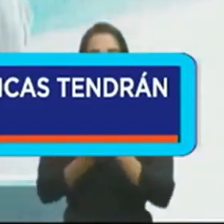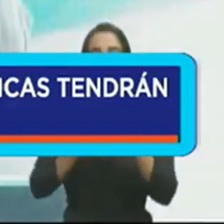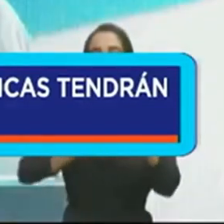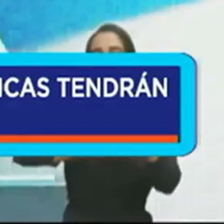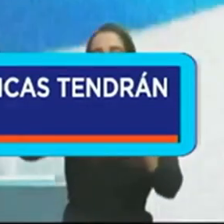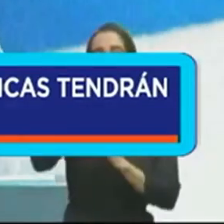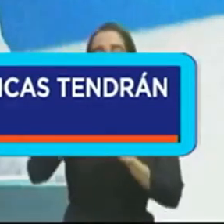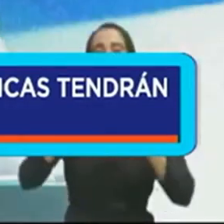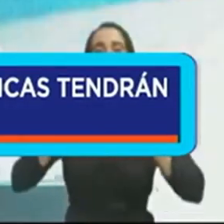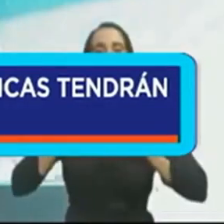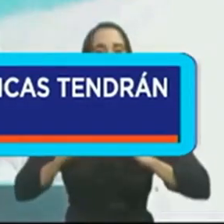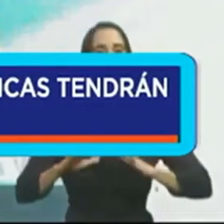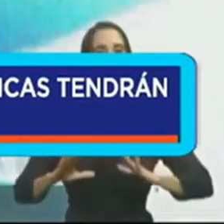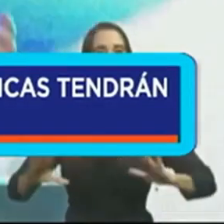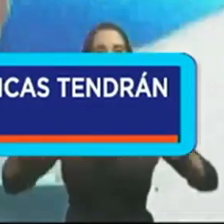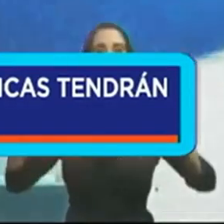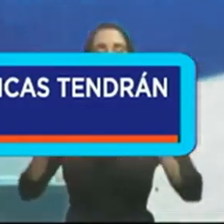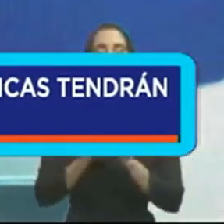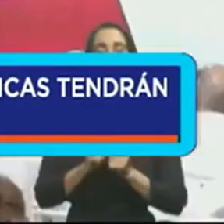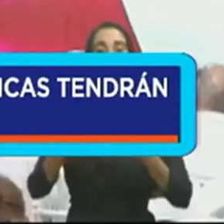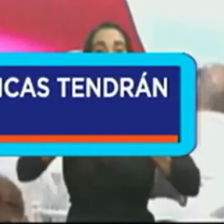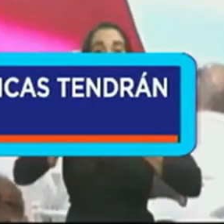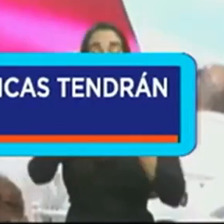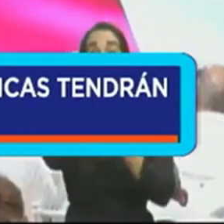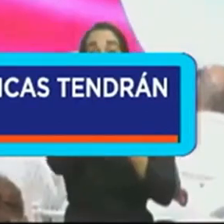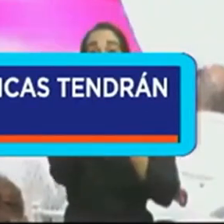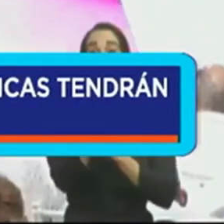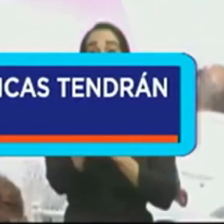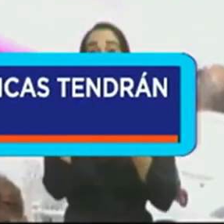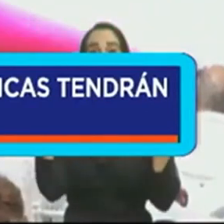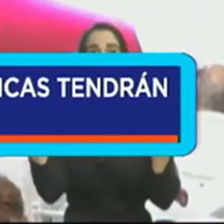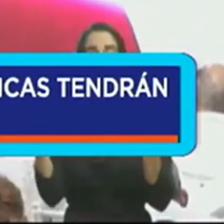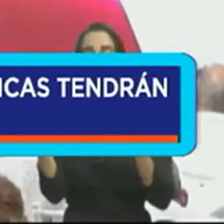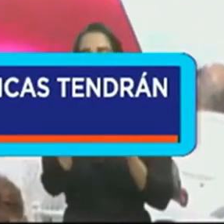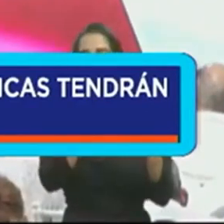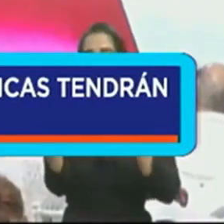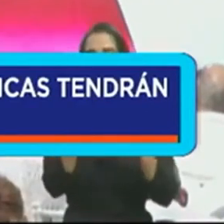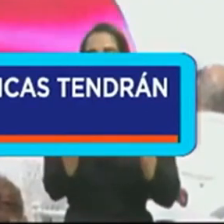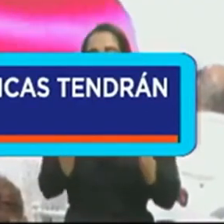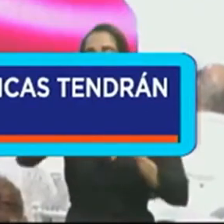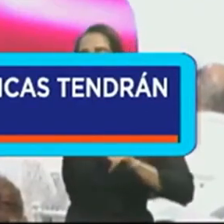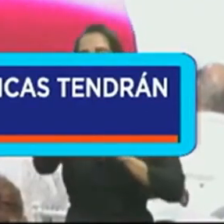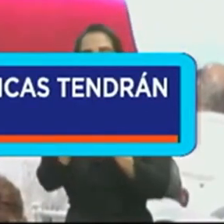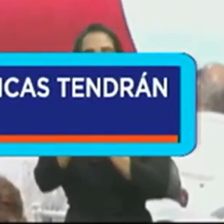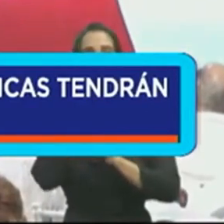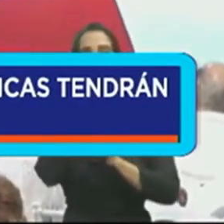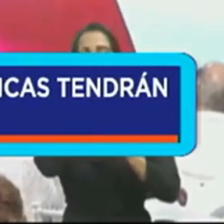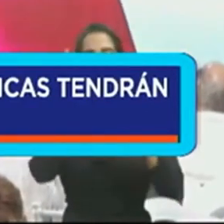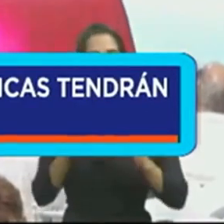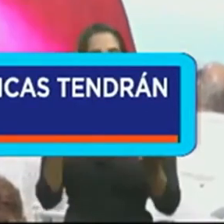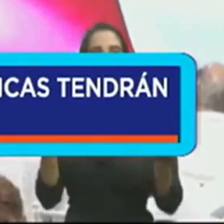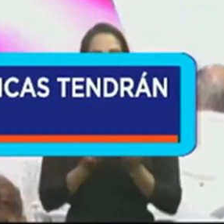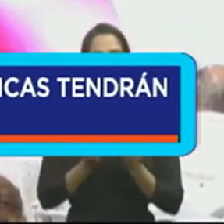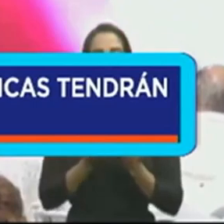al descanso y a contar con un seguro de salud en igualdad de condiciones que el resto de los dominicanos